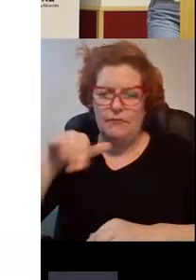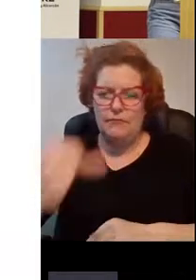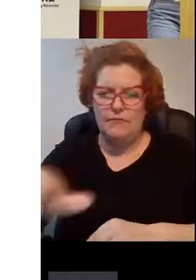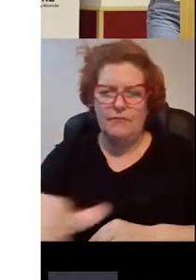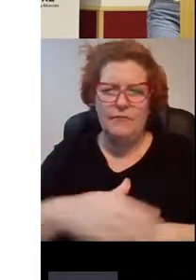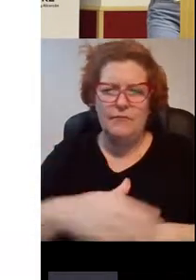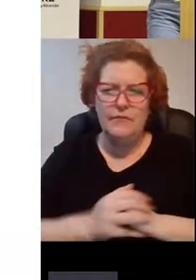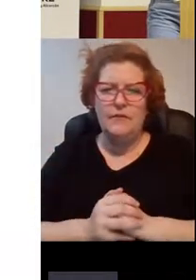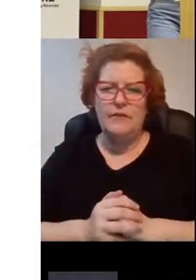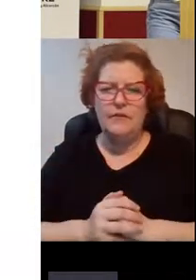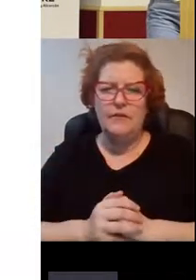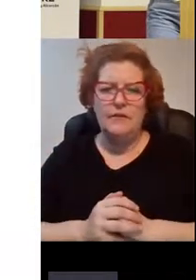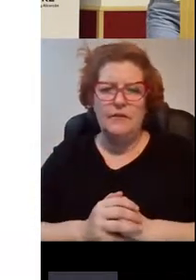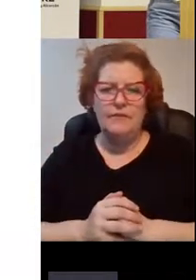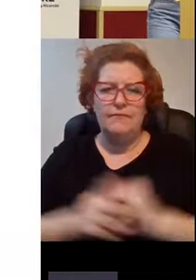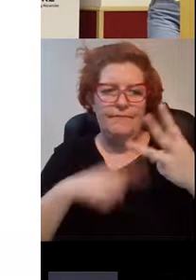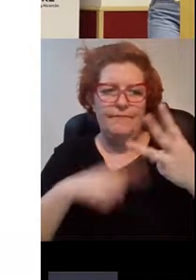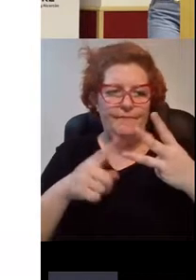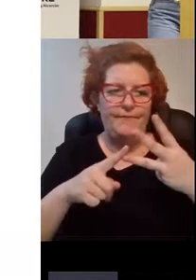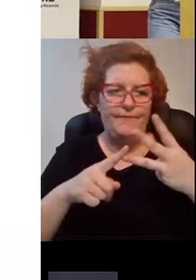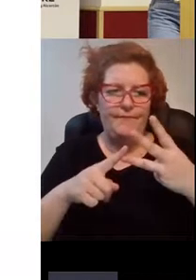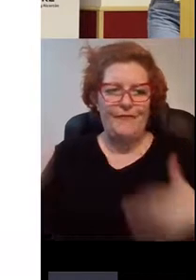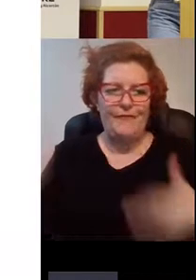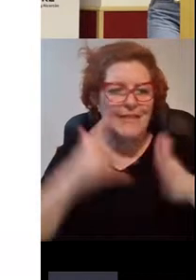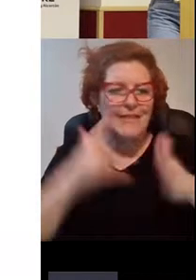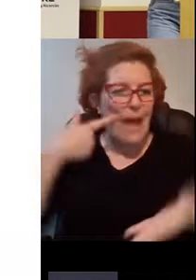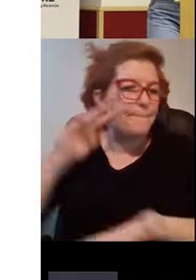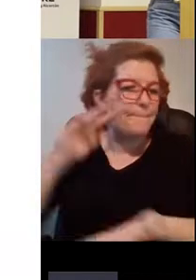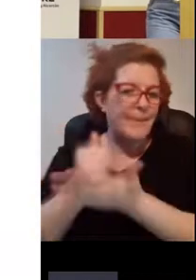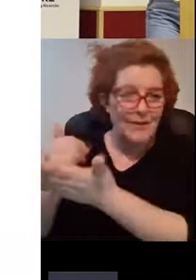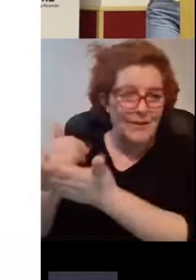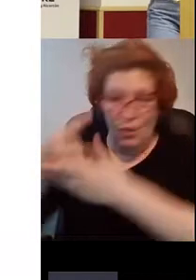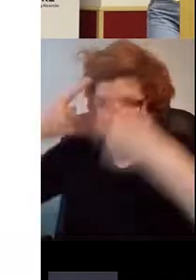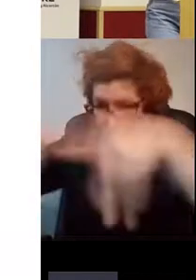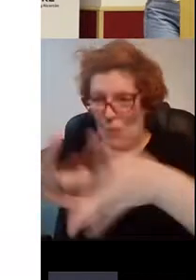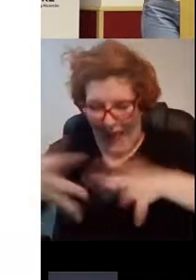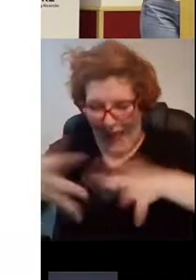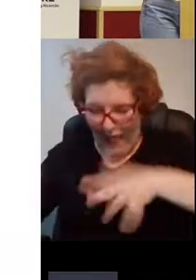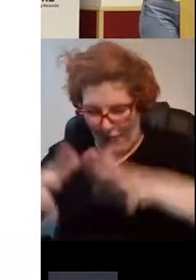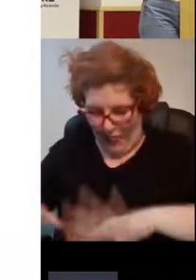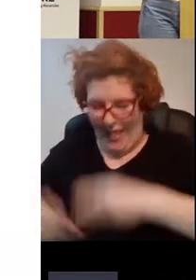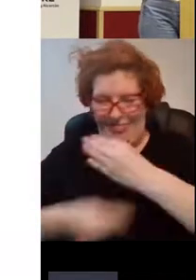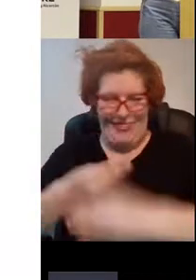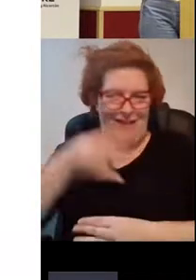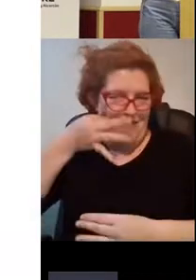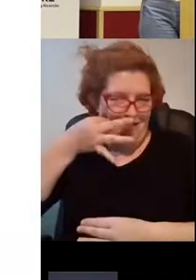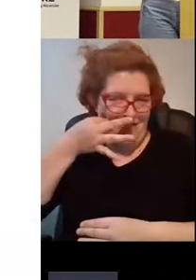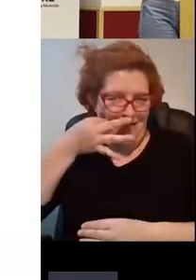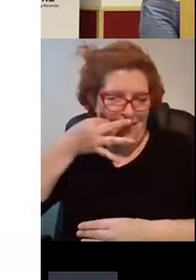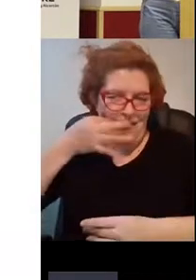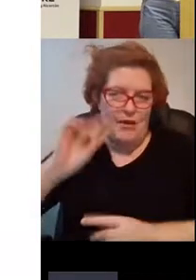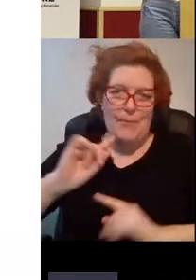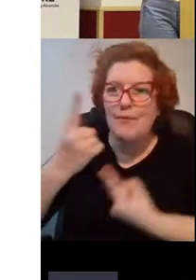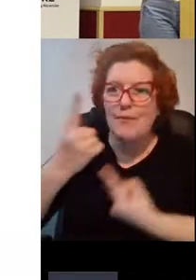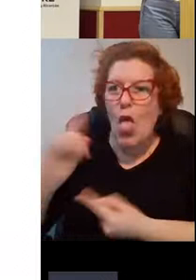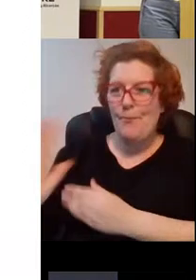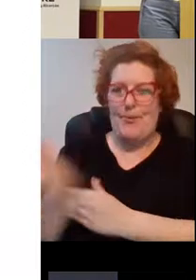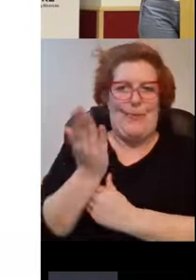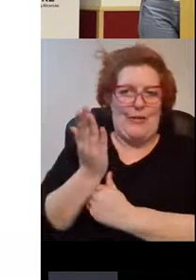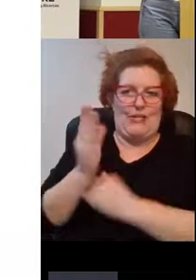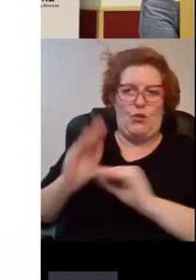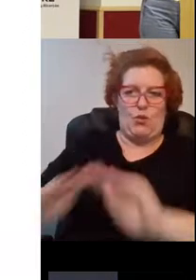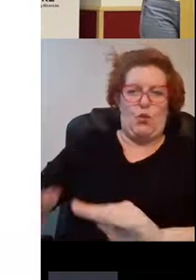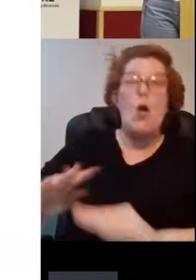Después pasamos a la fase de la experimentación, que es donde ellos ya traducen. Primero debían aportar sus propias propuestas,